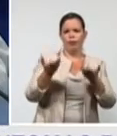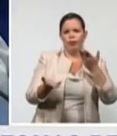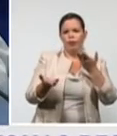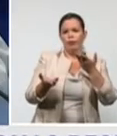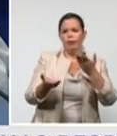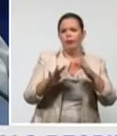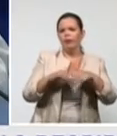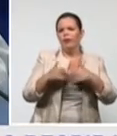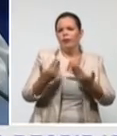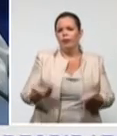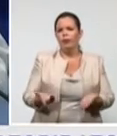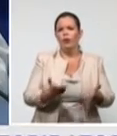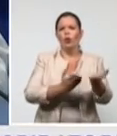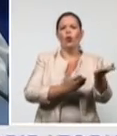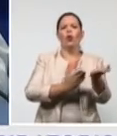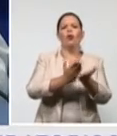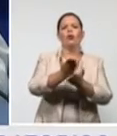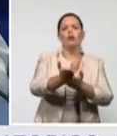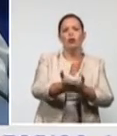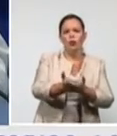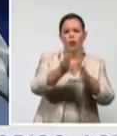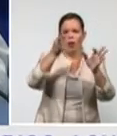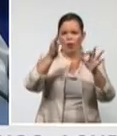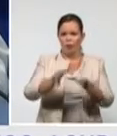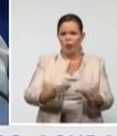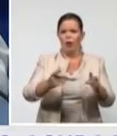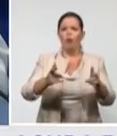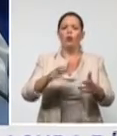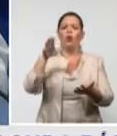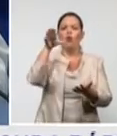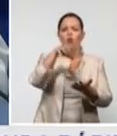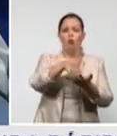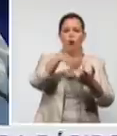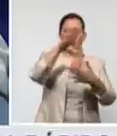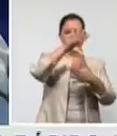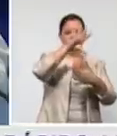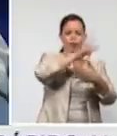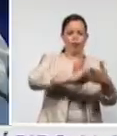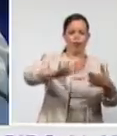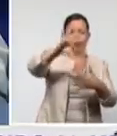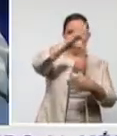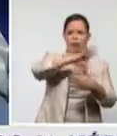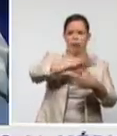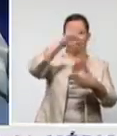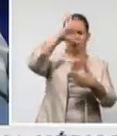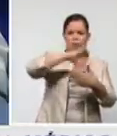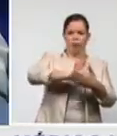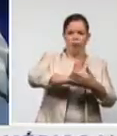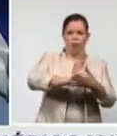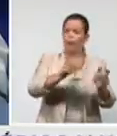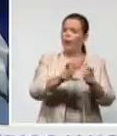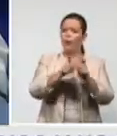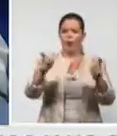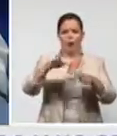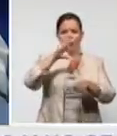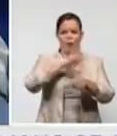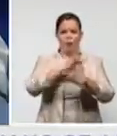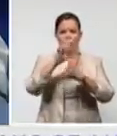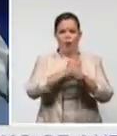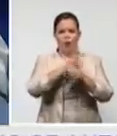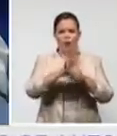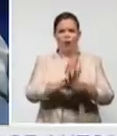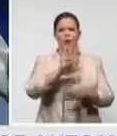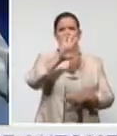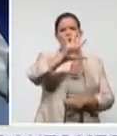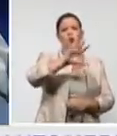mantiene aportando prácticamente el 54% de todos los casos del mundo, 53,97%,